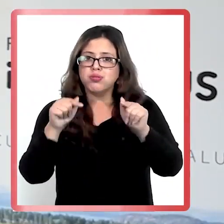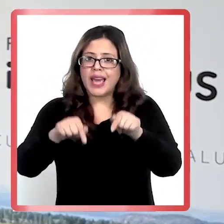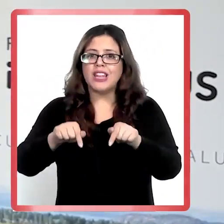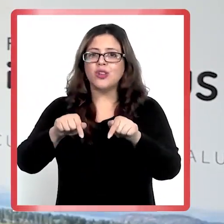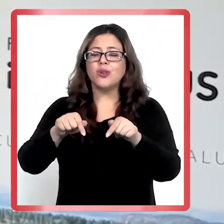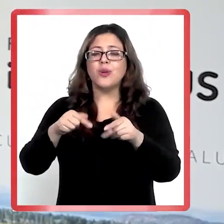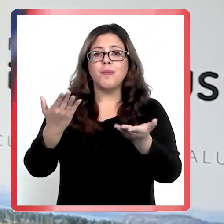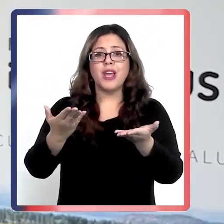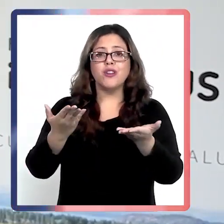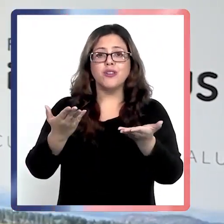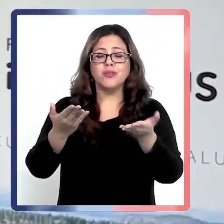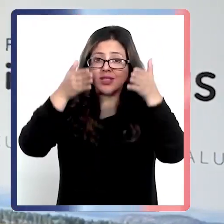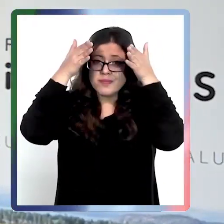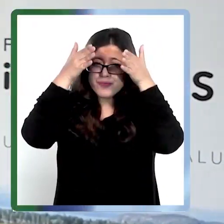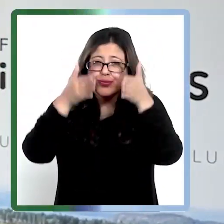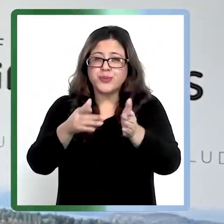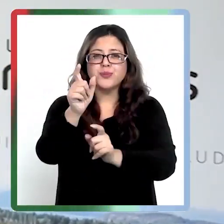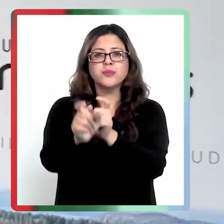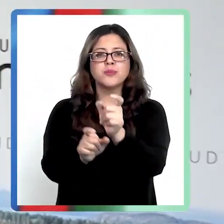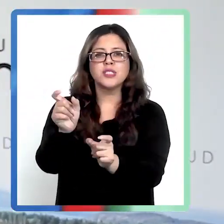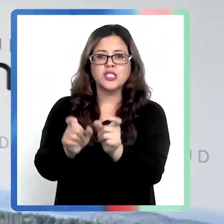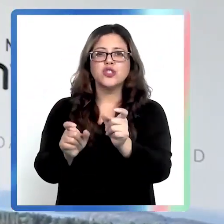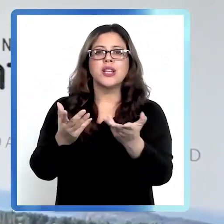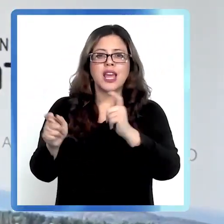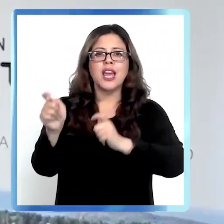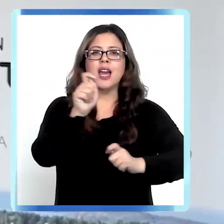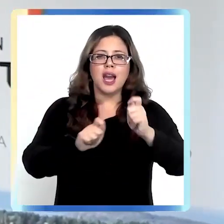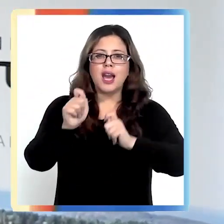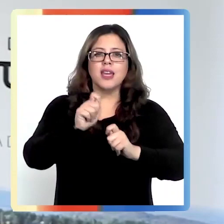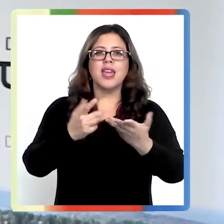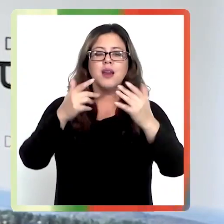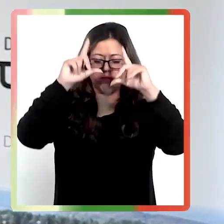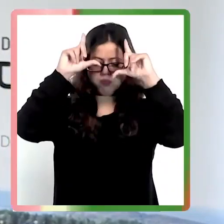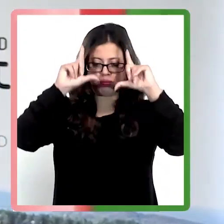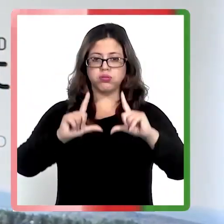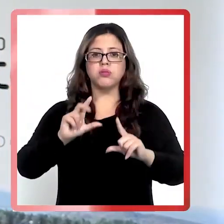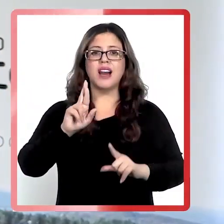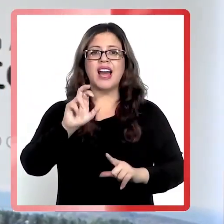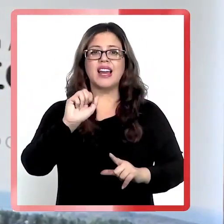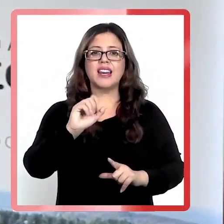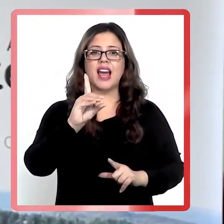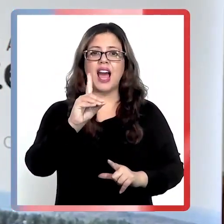a estos pacientes, sobre todo con tratamientos